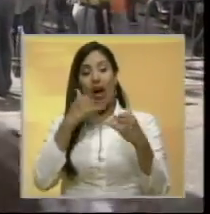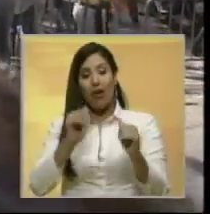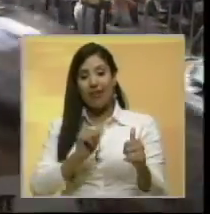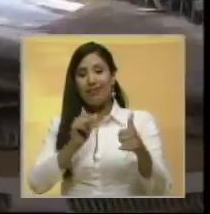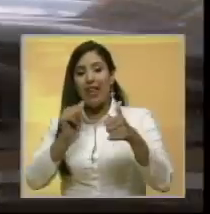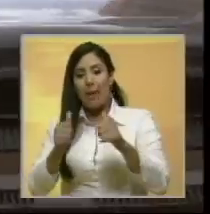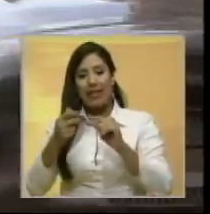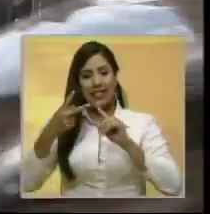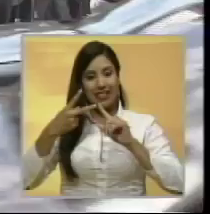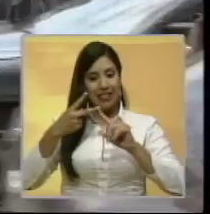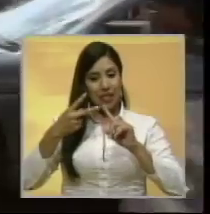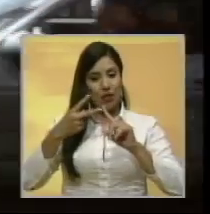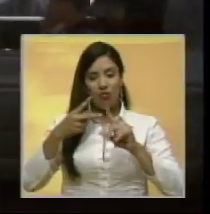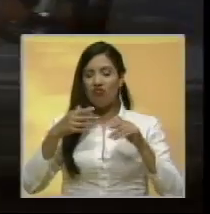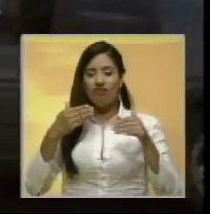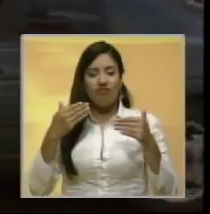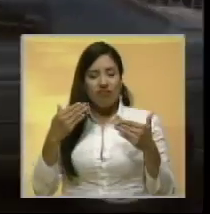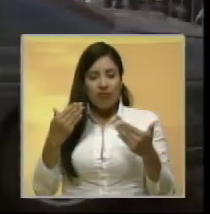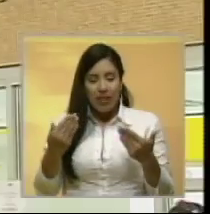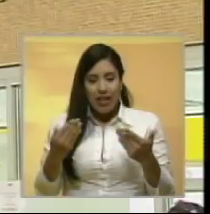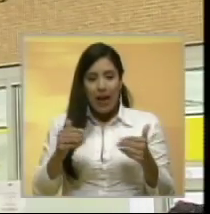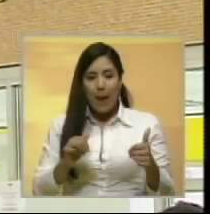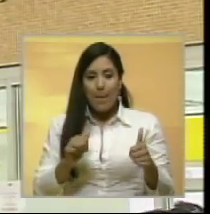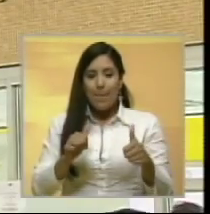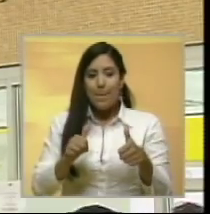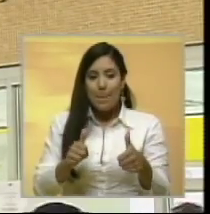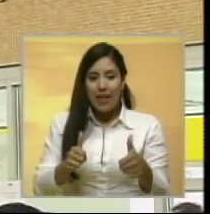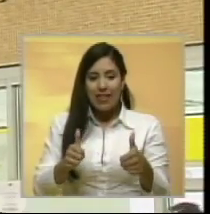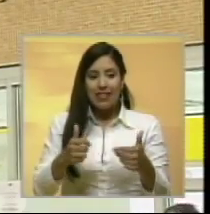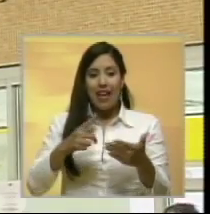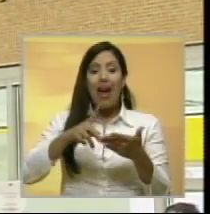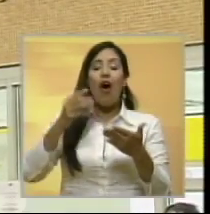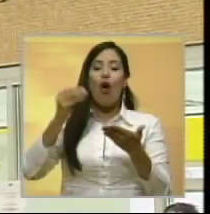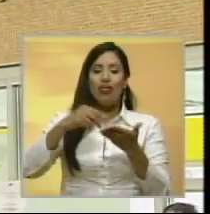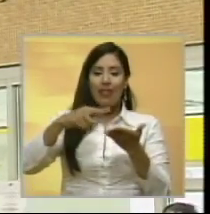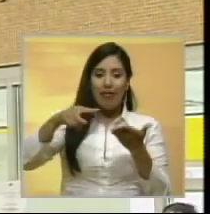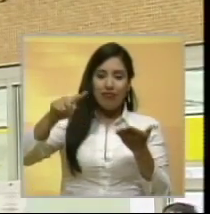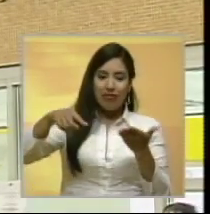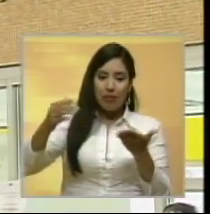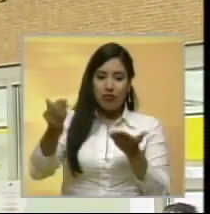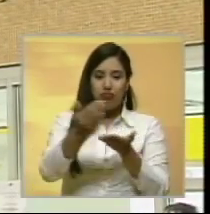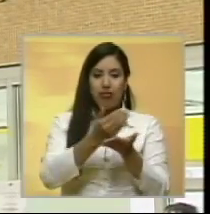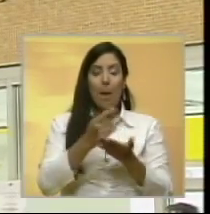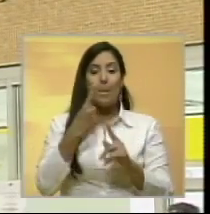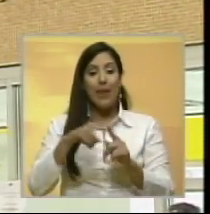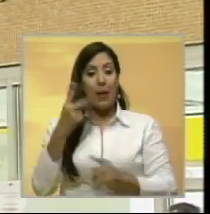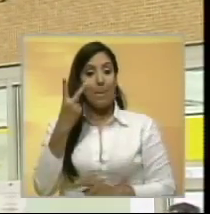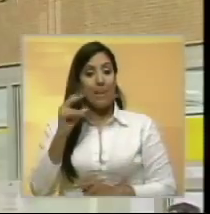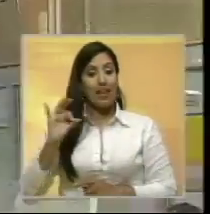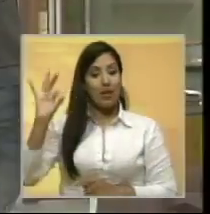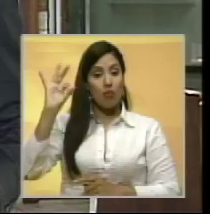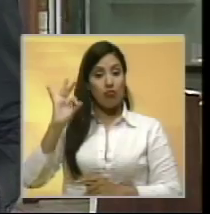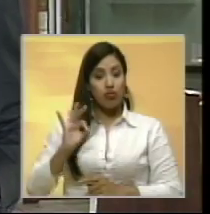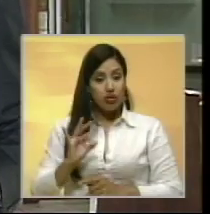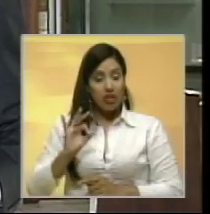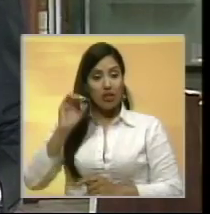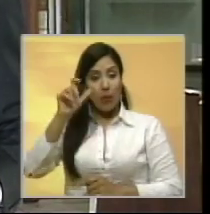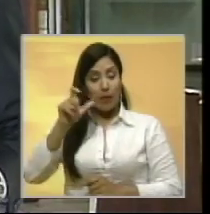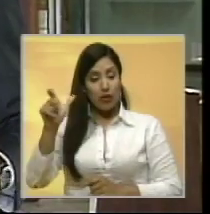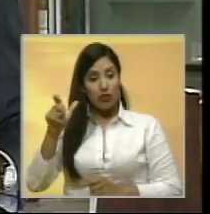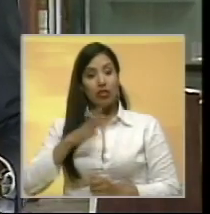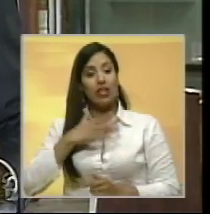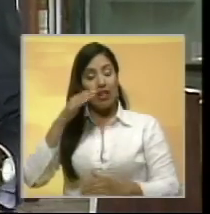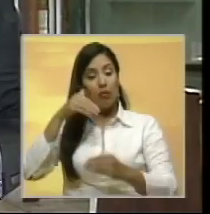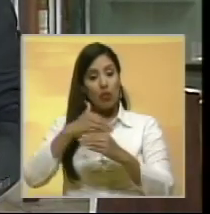ya iniciando la segunda fase, que comienza con la recolección del 20% de manifestaciones de